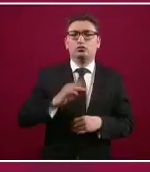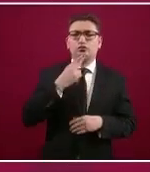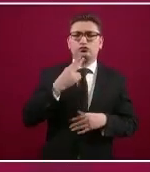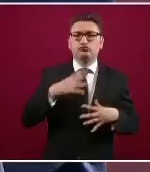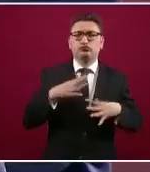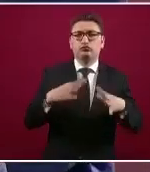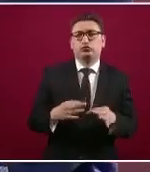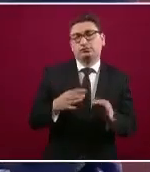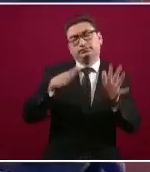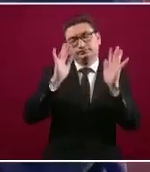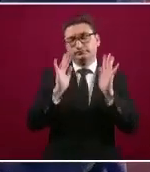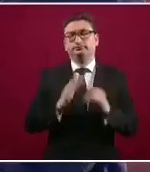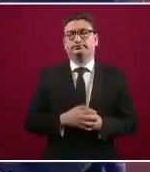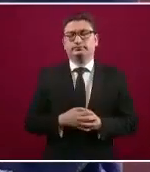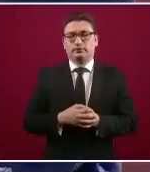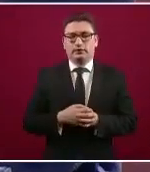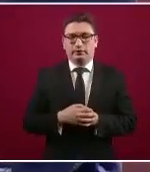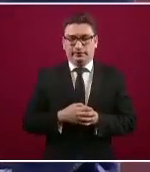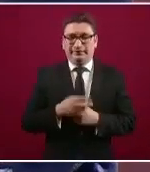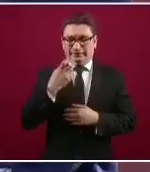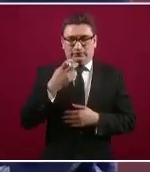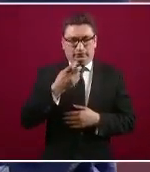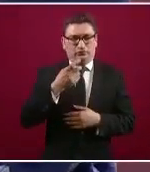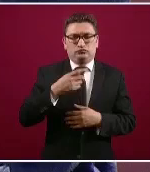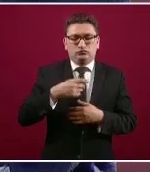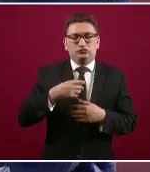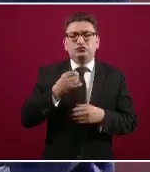fin, que se sepa bien,